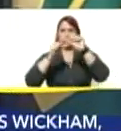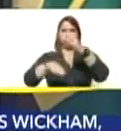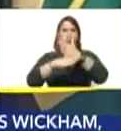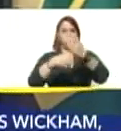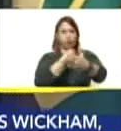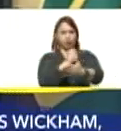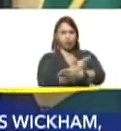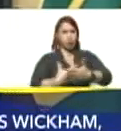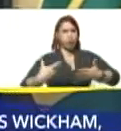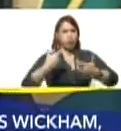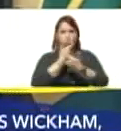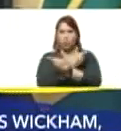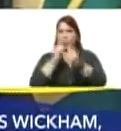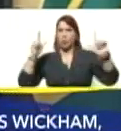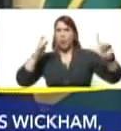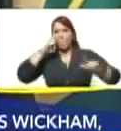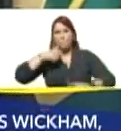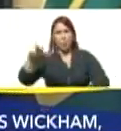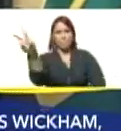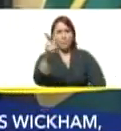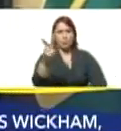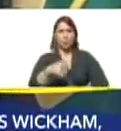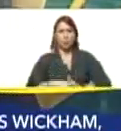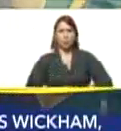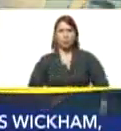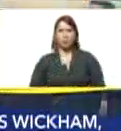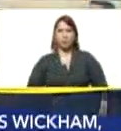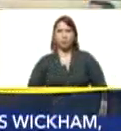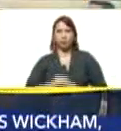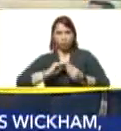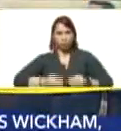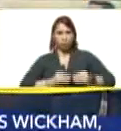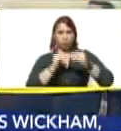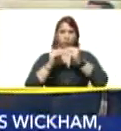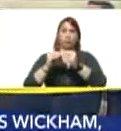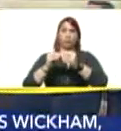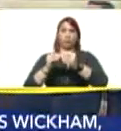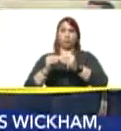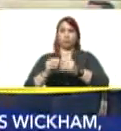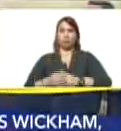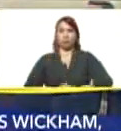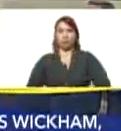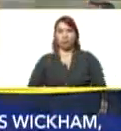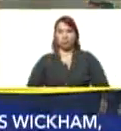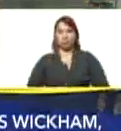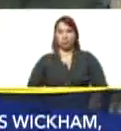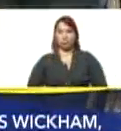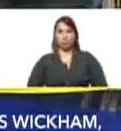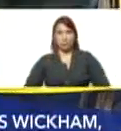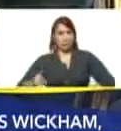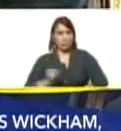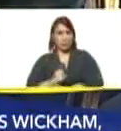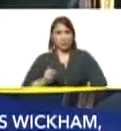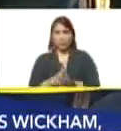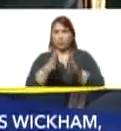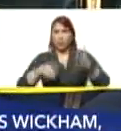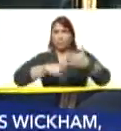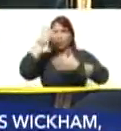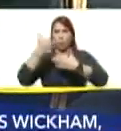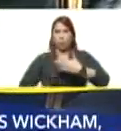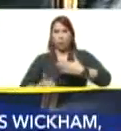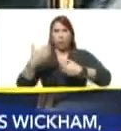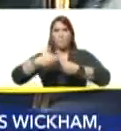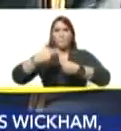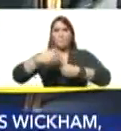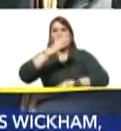sangre libertaria del pueblo venezolano, que recuperará más temprano que tarde este gran proyecto de Petrocaribe.